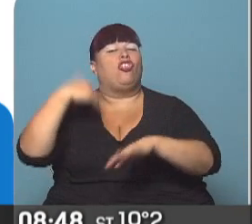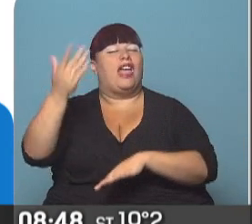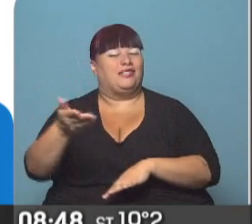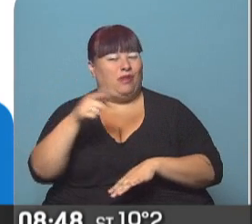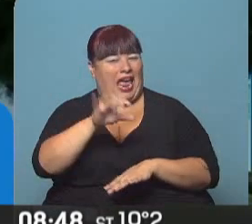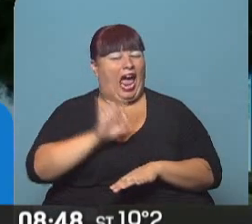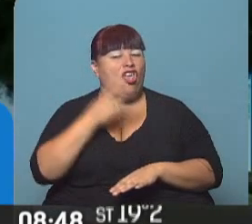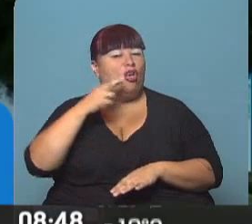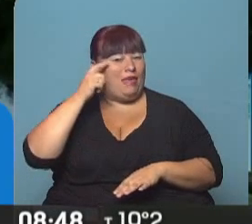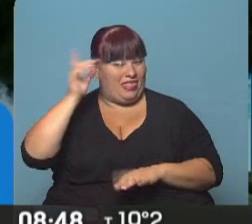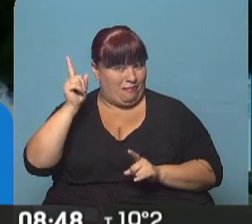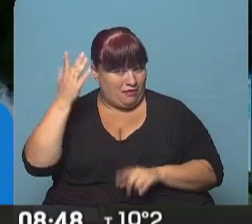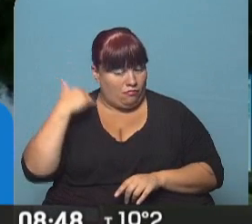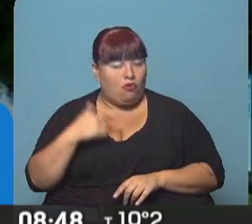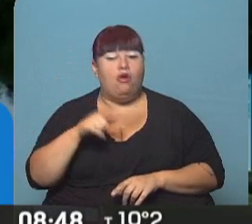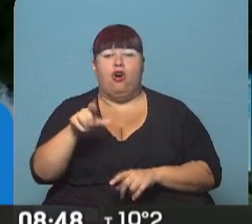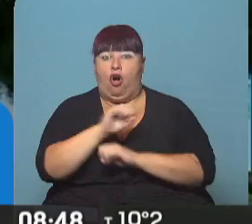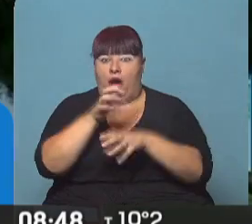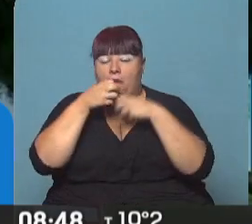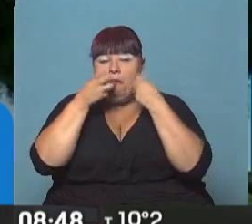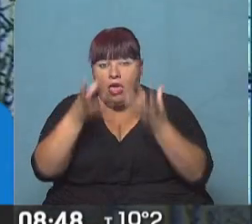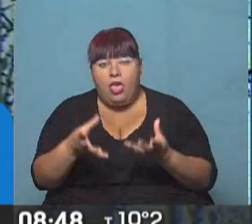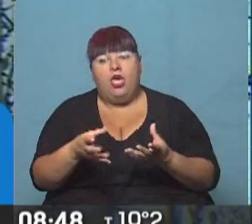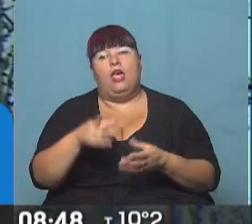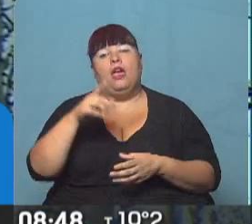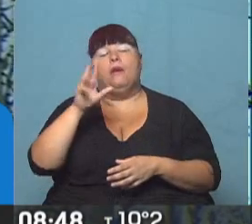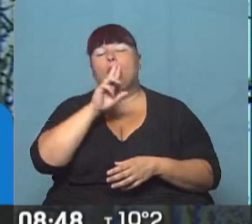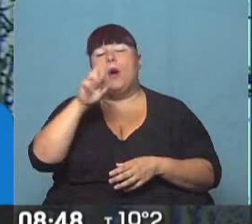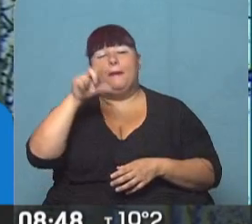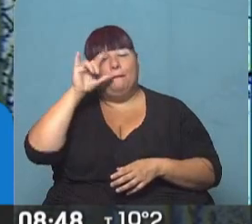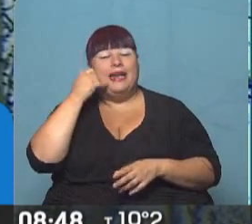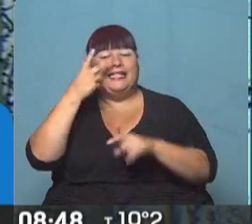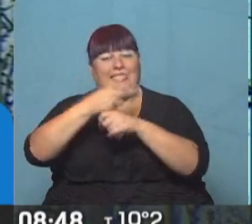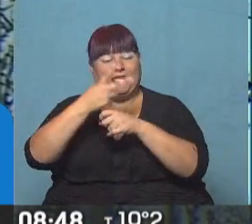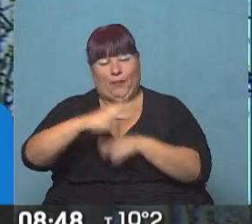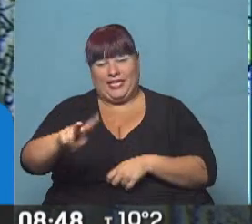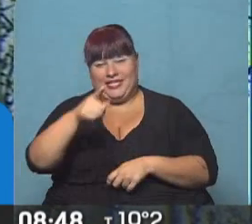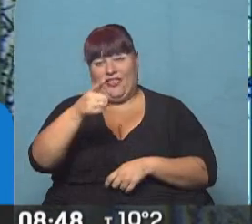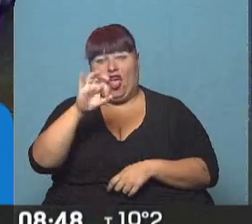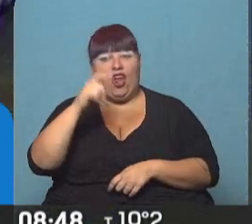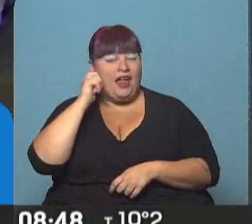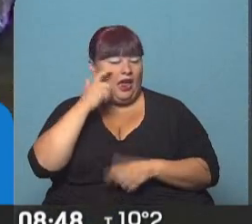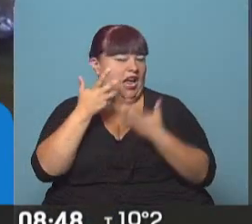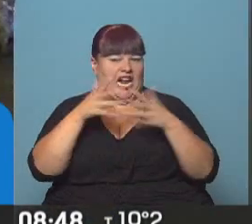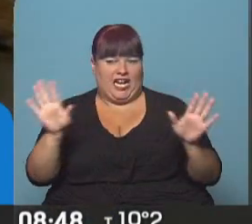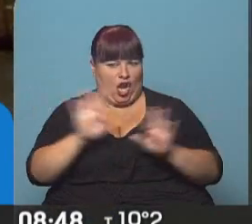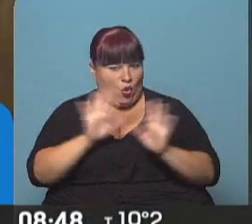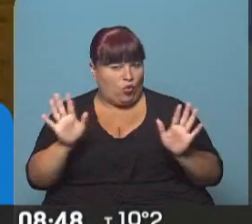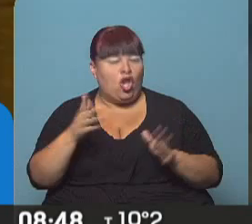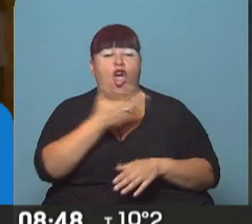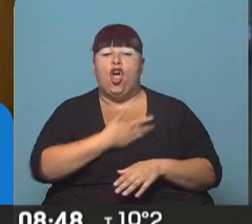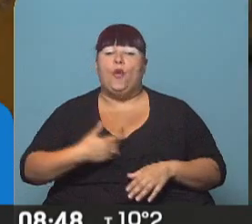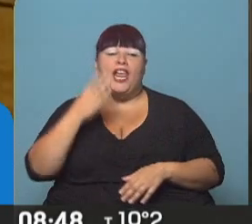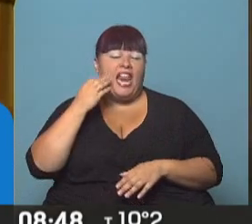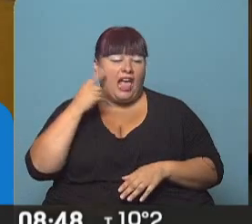de 2010. Ante esta grave revelación, Penny Lawrence, la número 2 de la ONG, renunció a su cargo y el